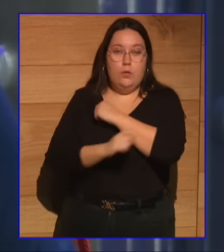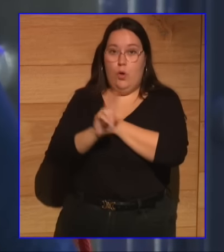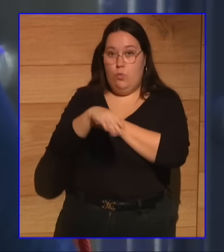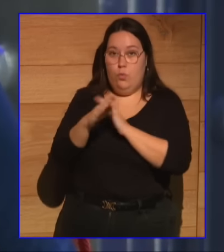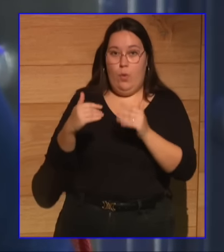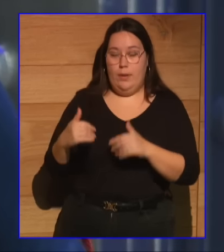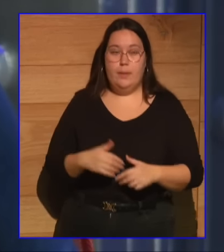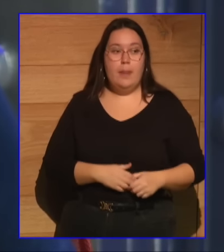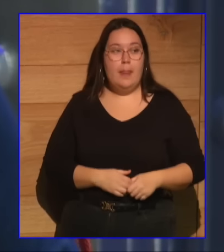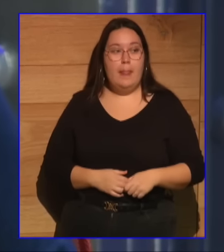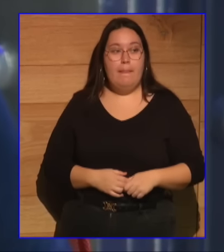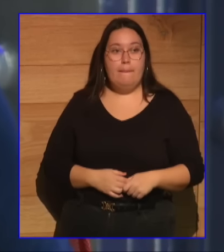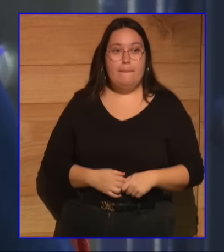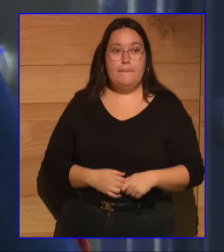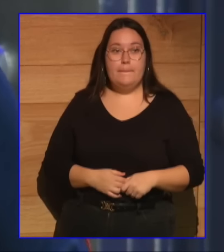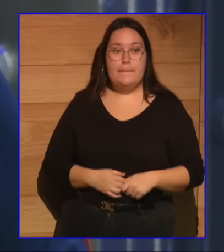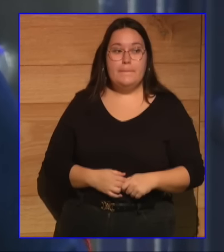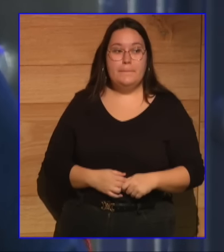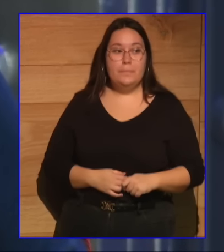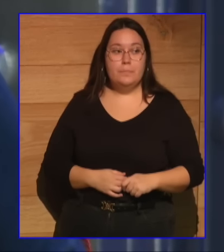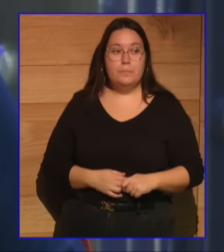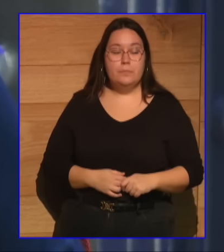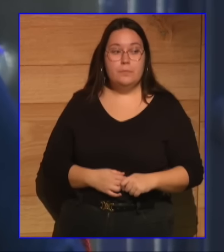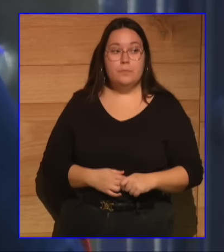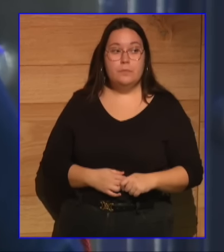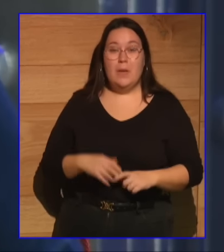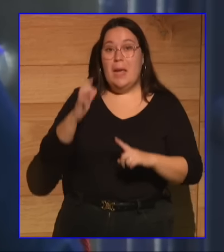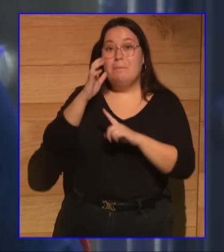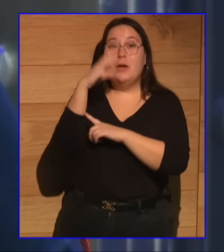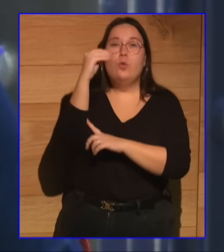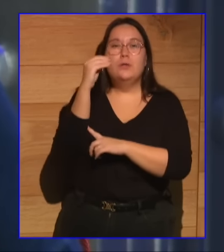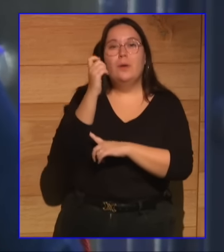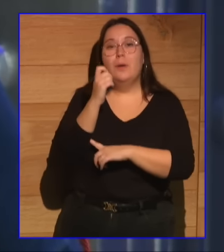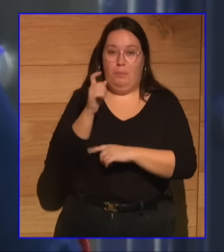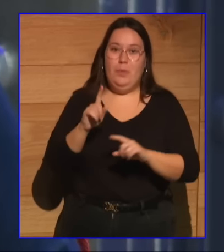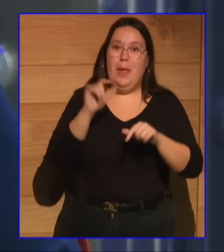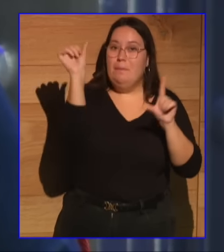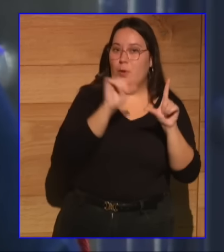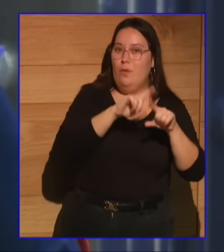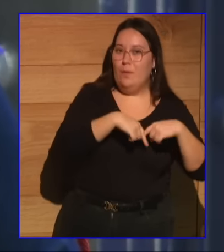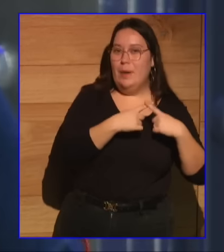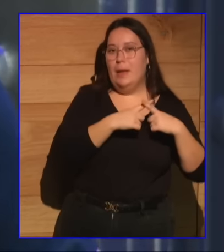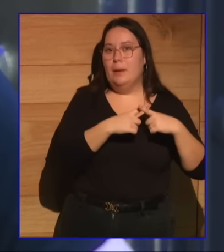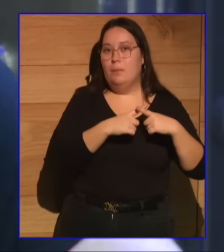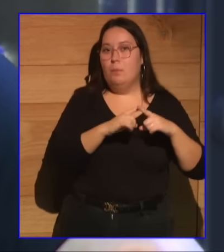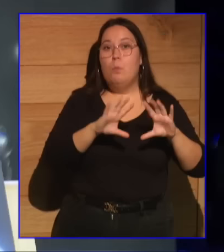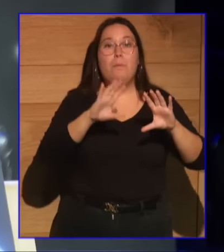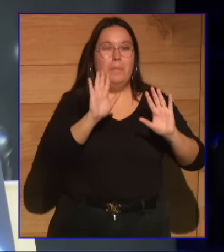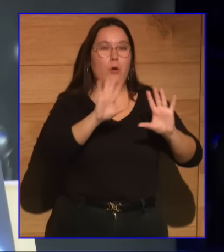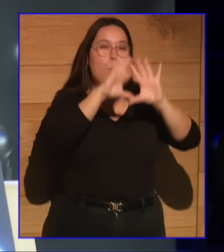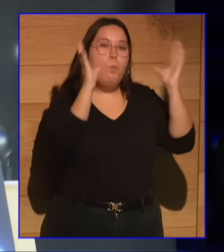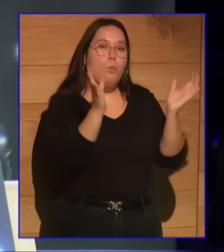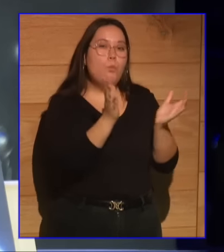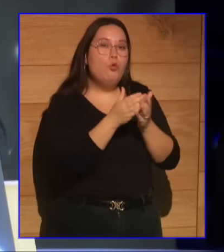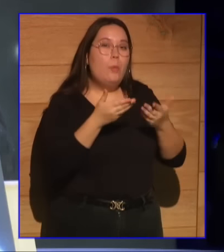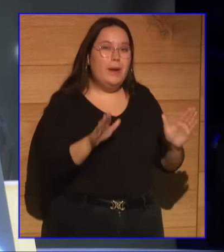no levantes la. No hay ambush. No hay ambush. Decías que Parque Jurásico era una película familiar. El Mundo Perdido es